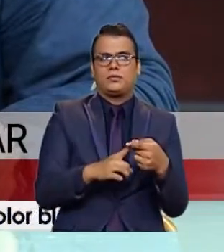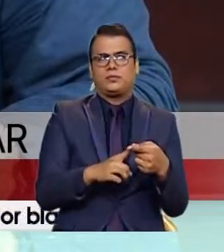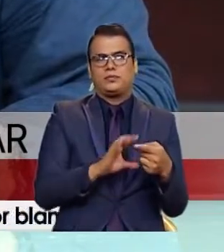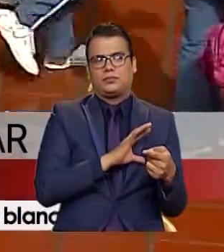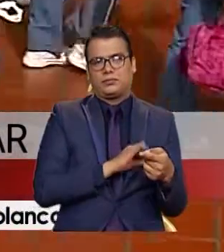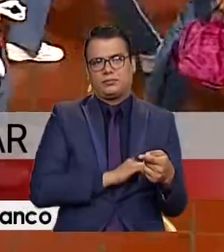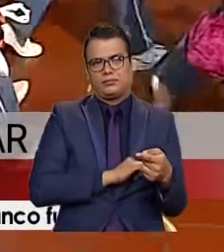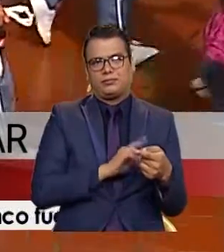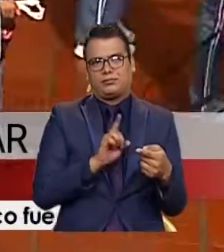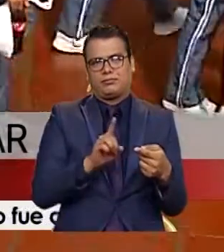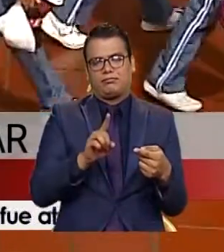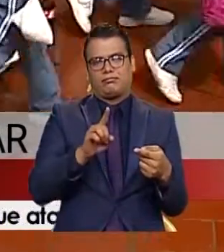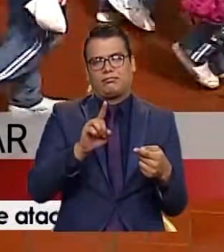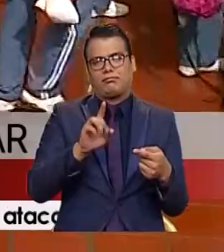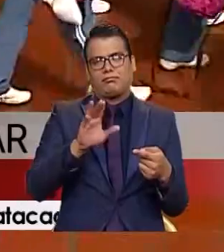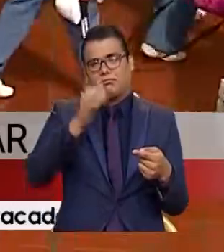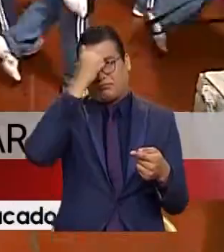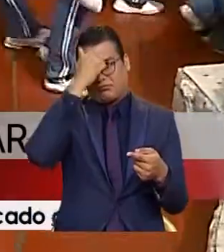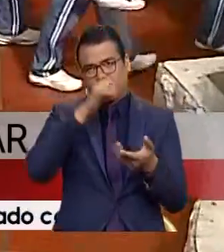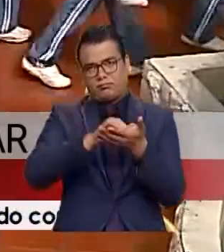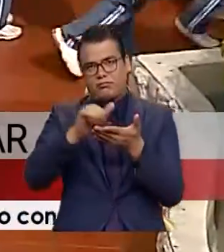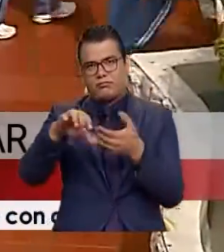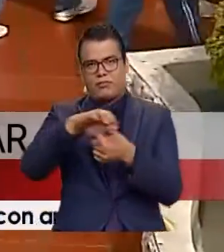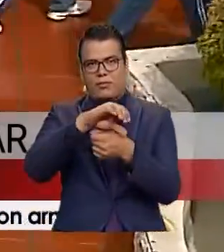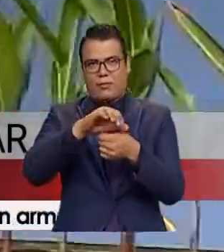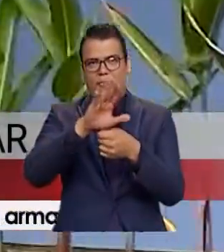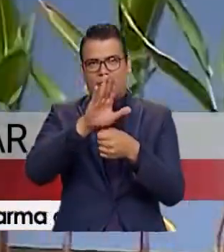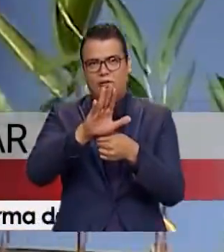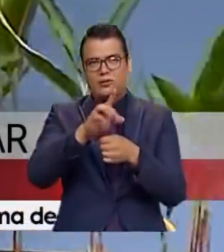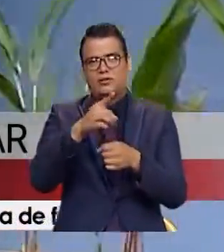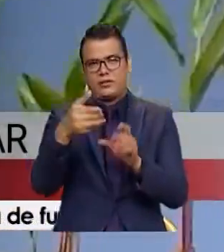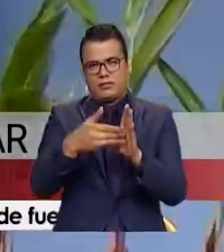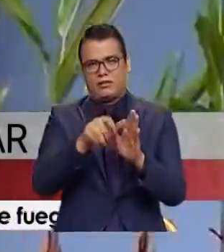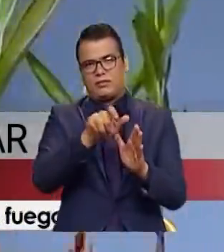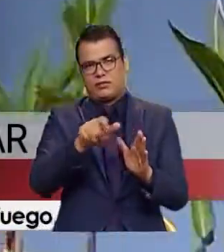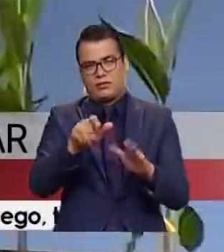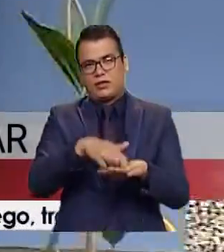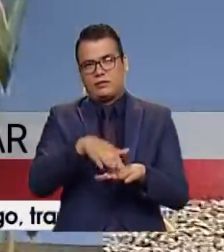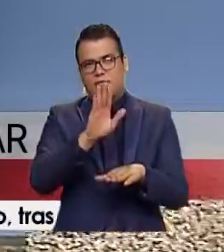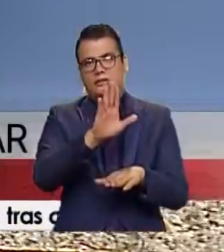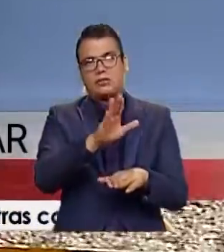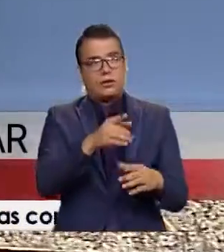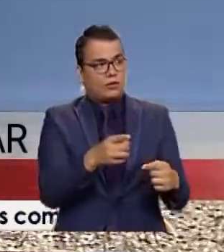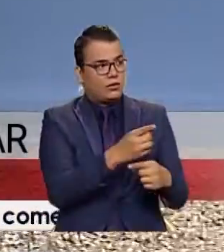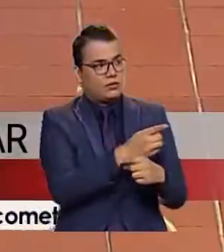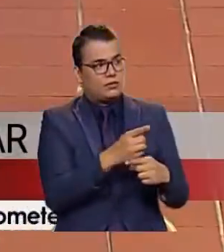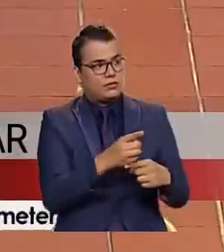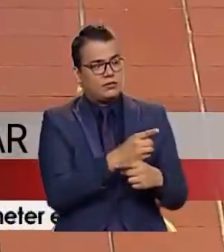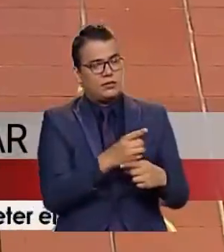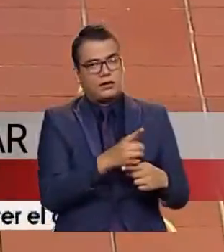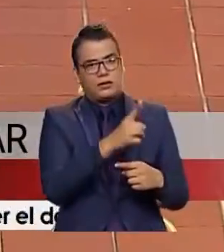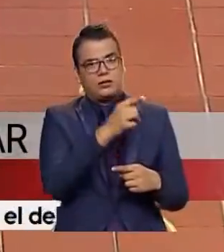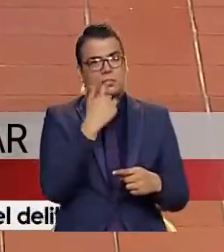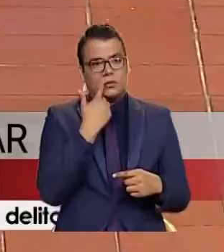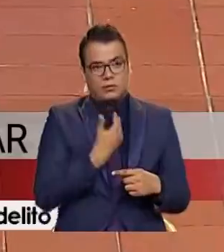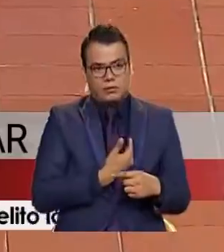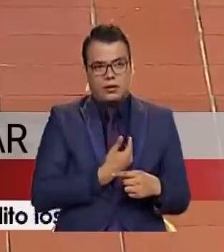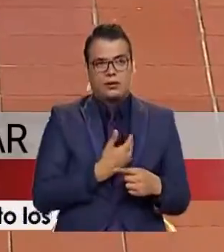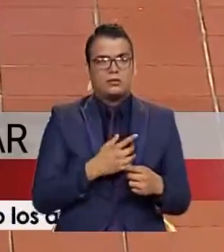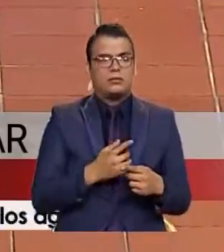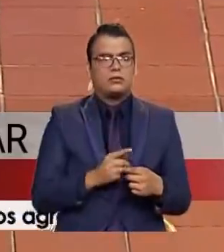principales ciudades o ciudades con población superior a 100.000 habitantes que esta semana para que los padres de familia